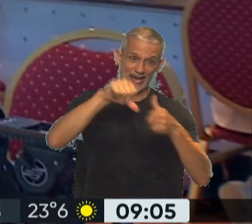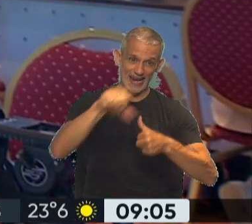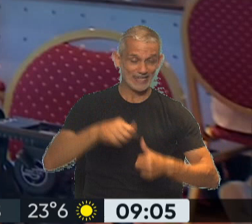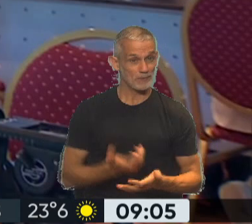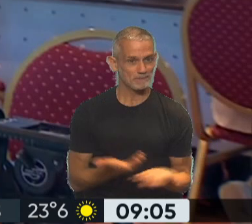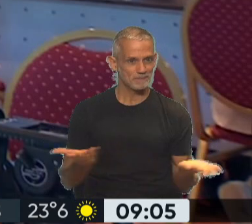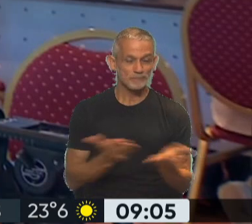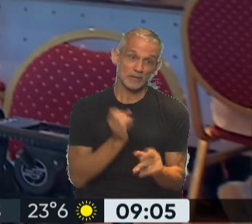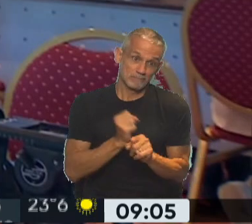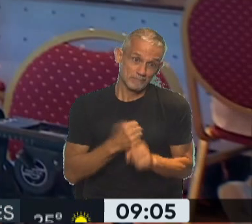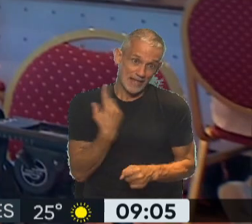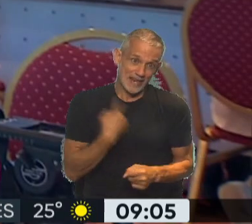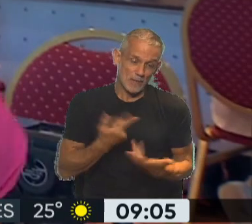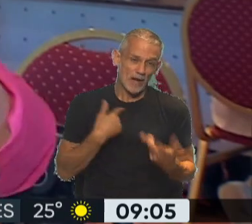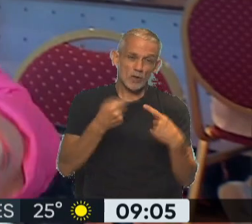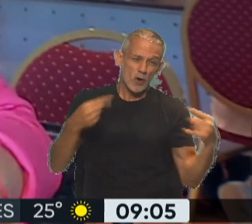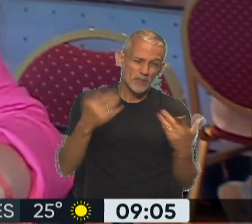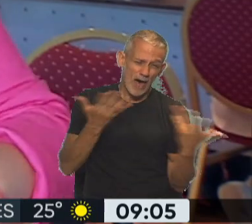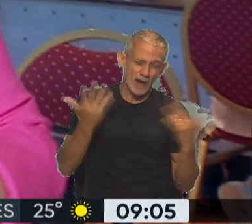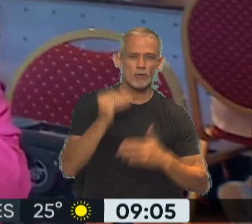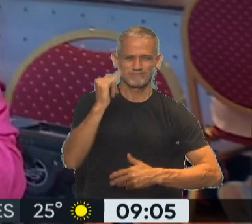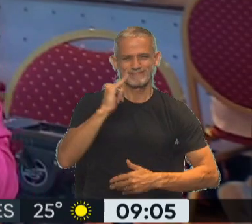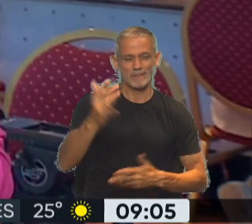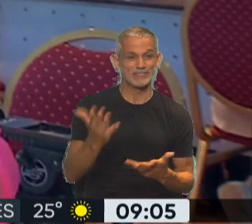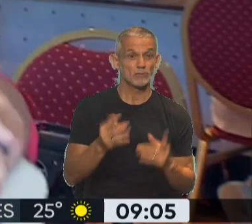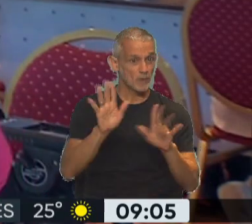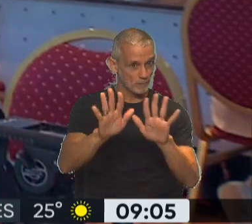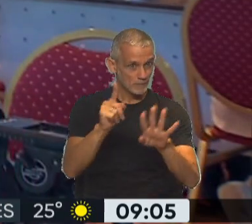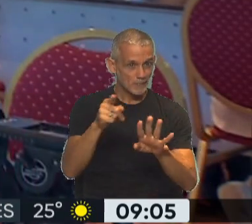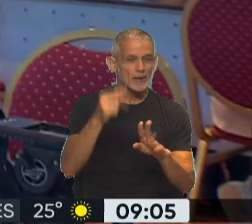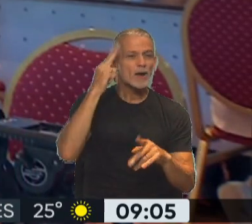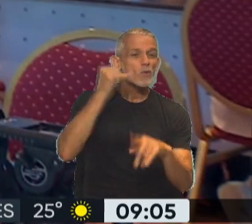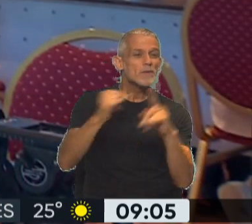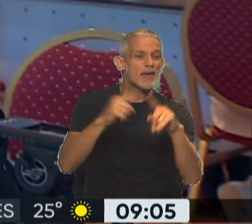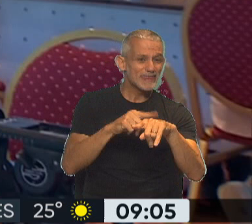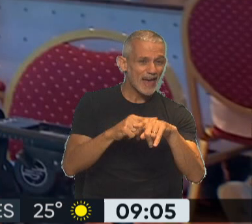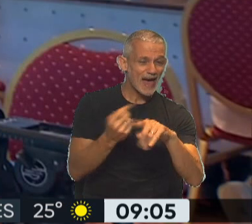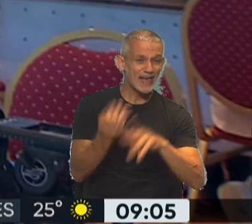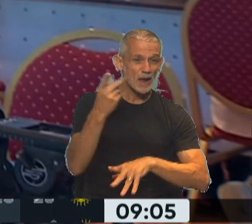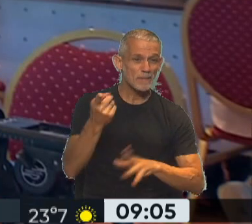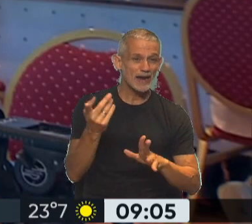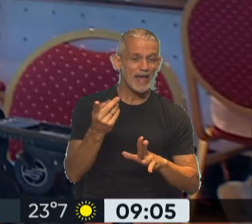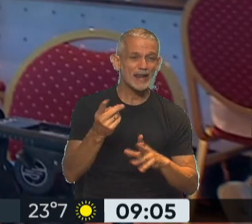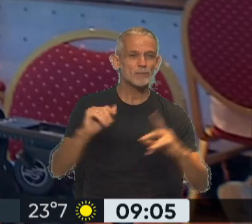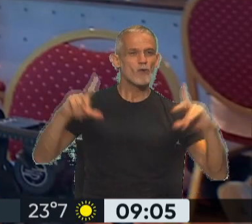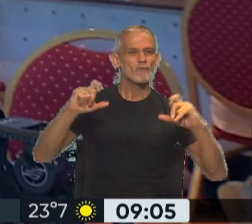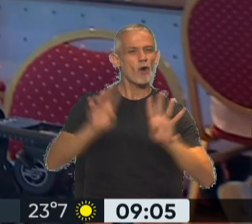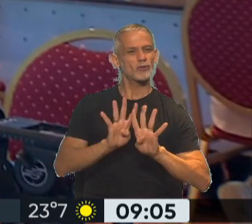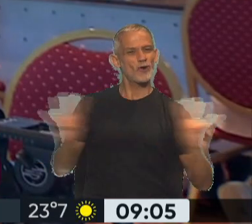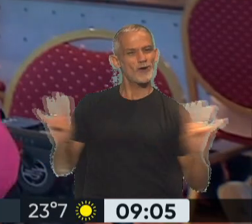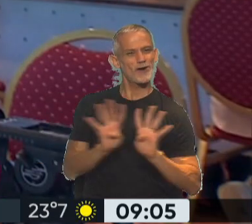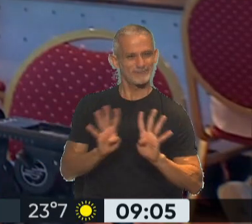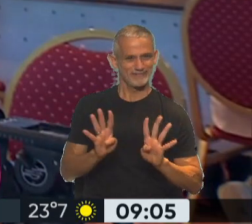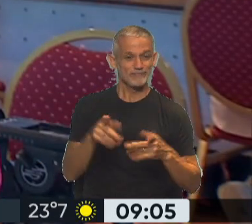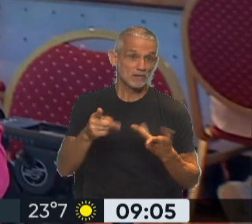Caribe seguimos trabajando aquí ante cualquier novedad también un dato importante es que luego de las 9:30 los mandatarios van a ser una foto en común donde